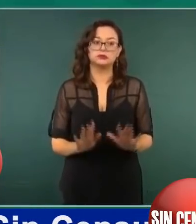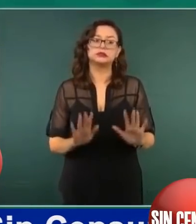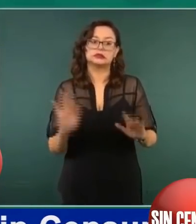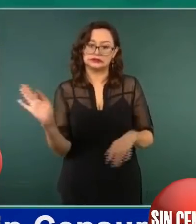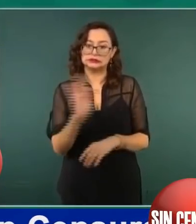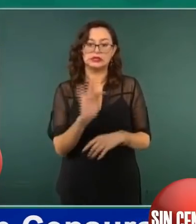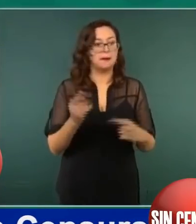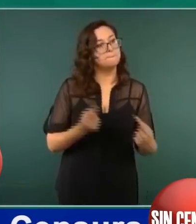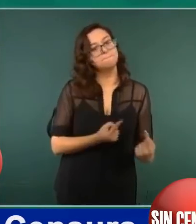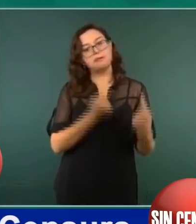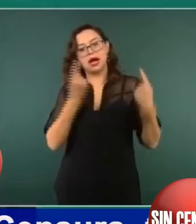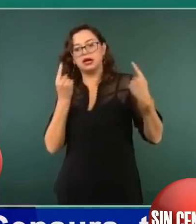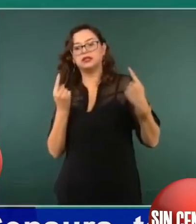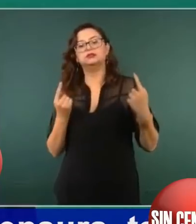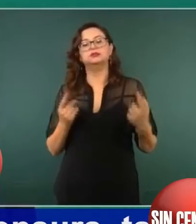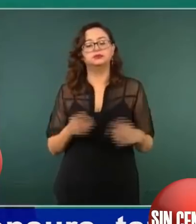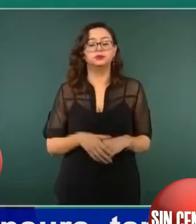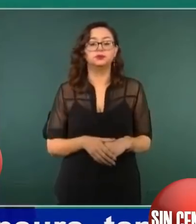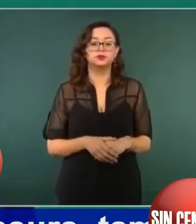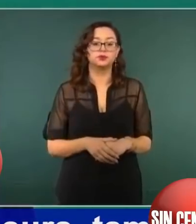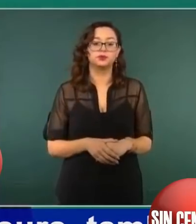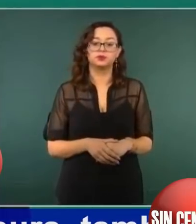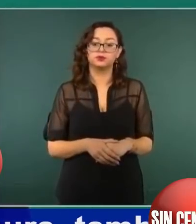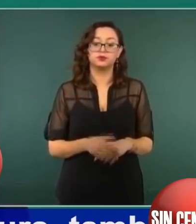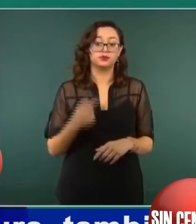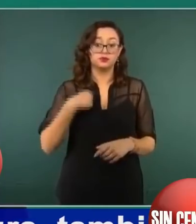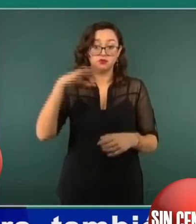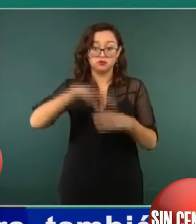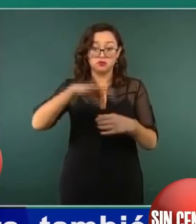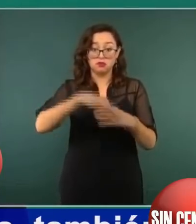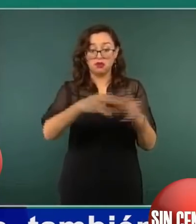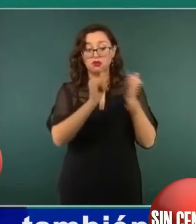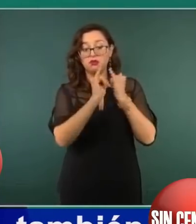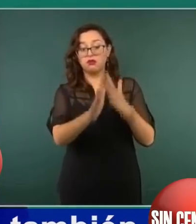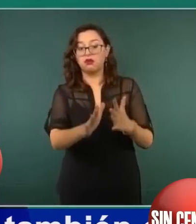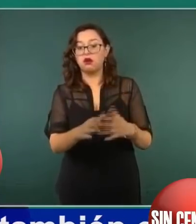diferencias, porque no voy a dejar pasar eso.